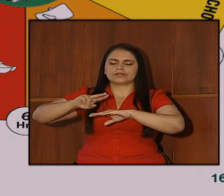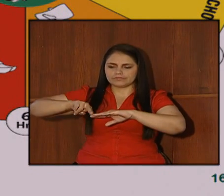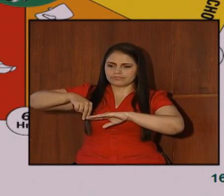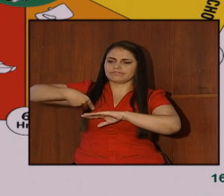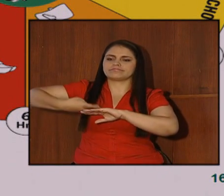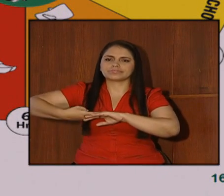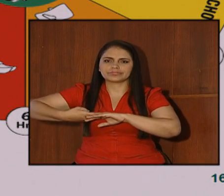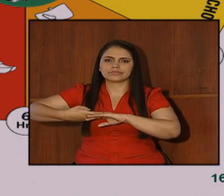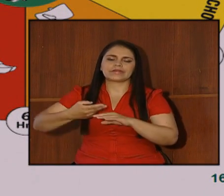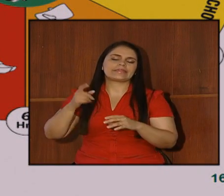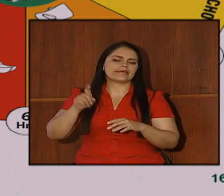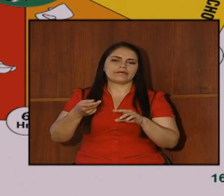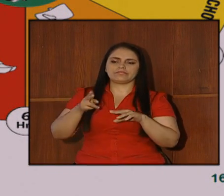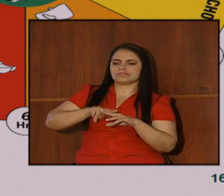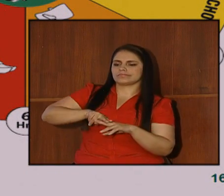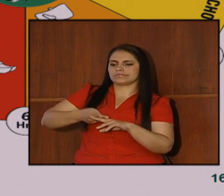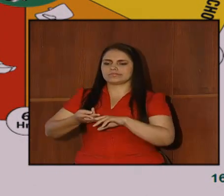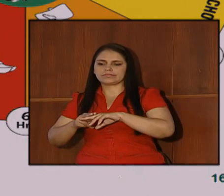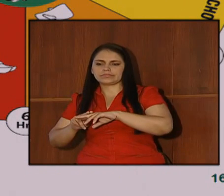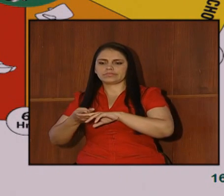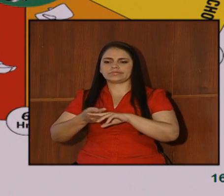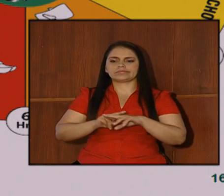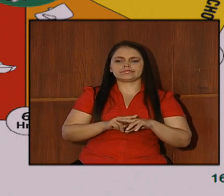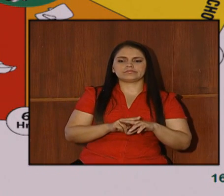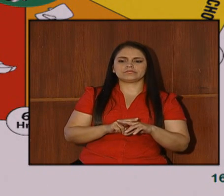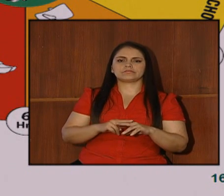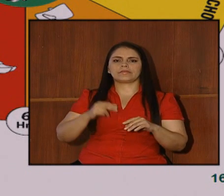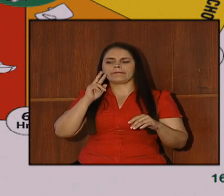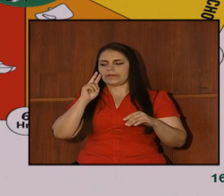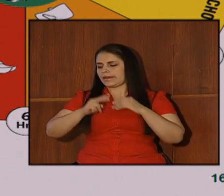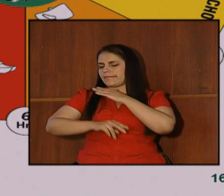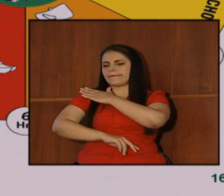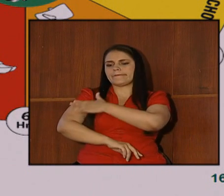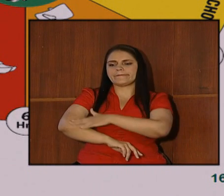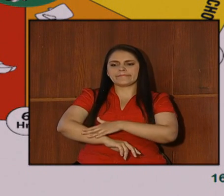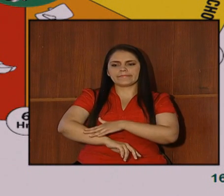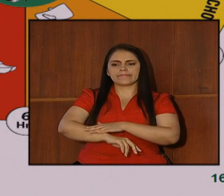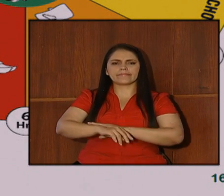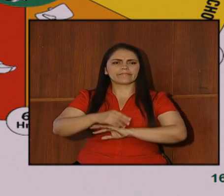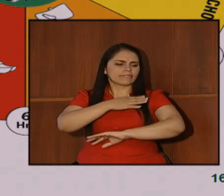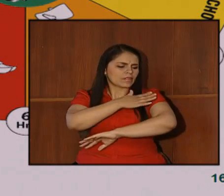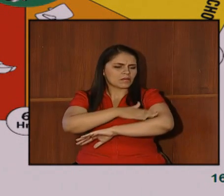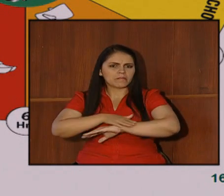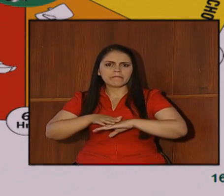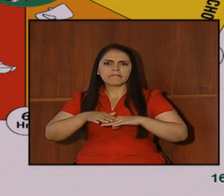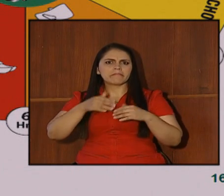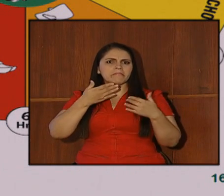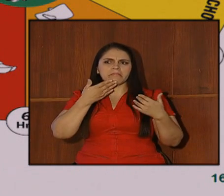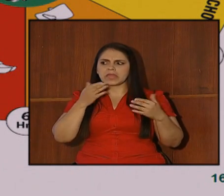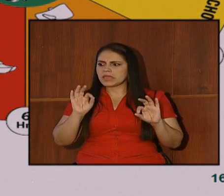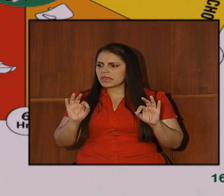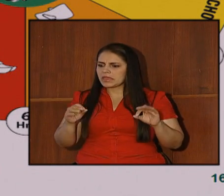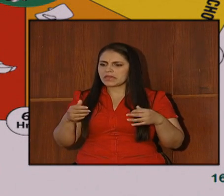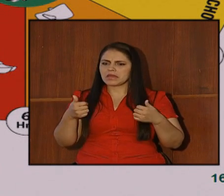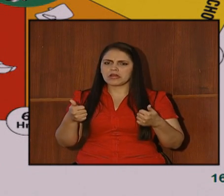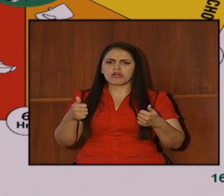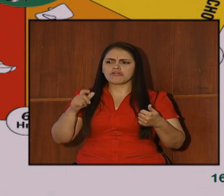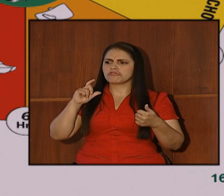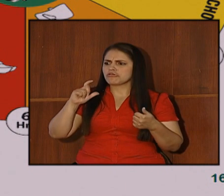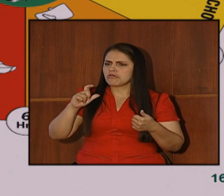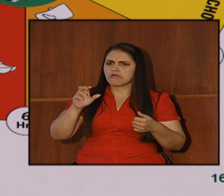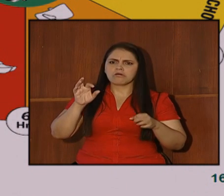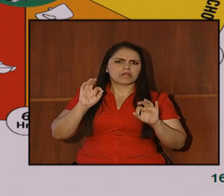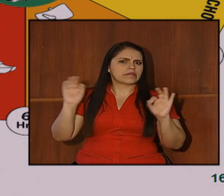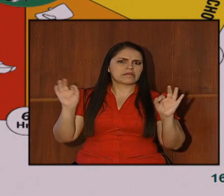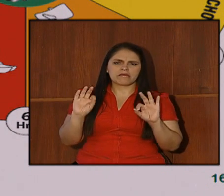horas. Pero a las 2 horas usted puede revisarle la piel a su paciente. Si usted ve de que no está tallado, no está